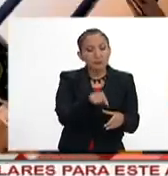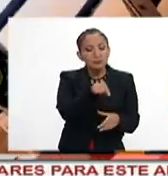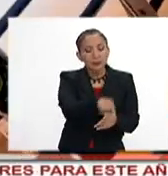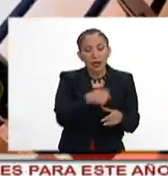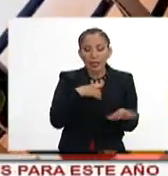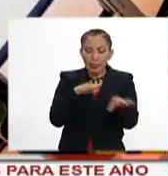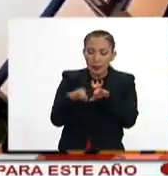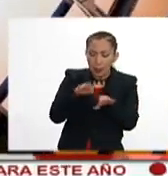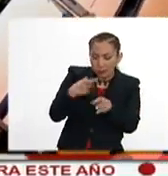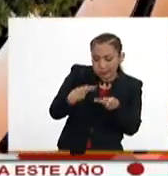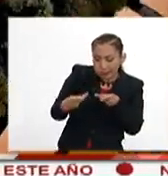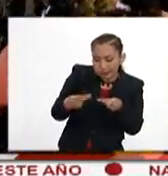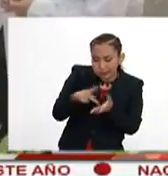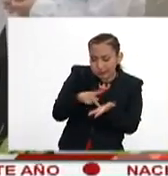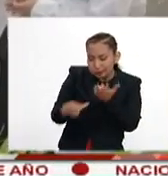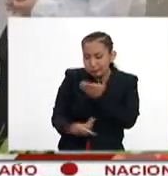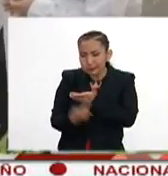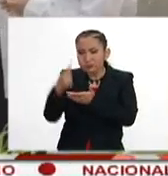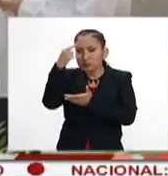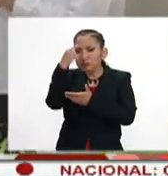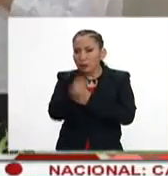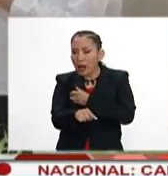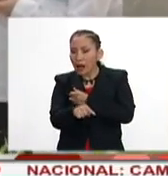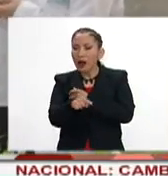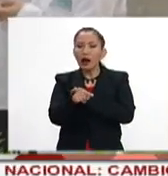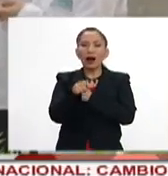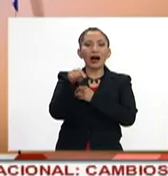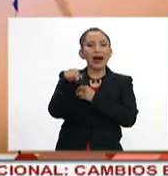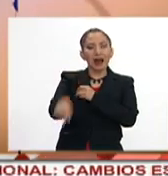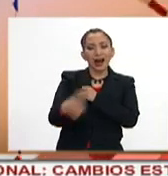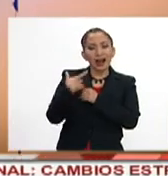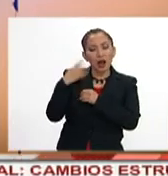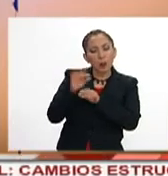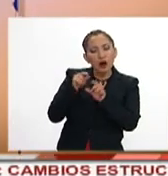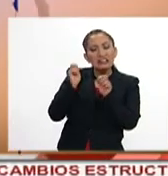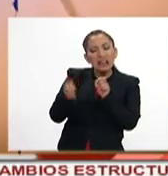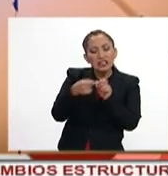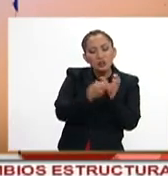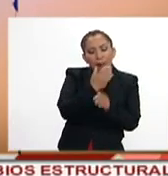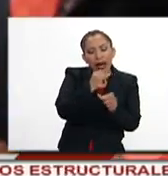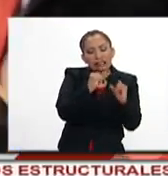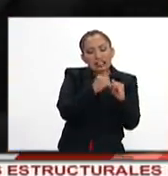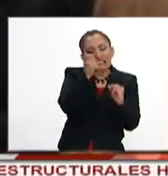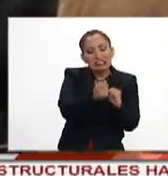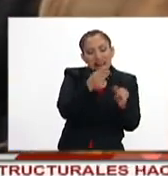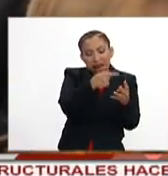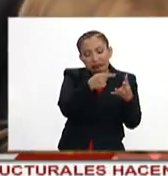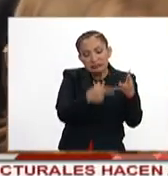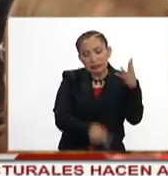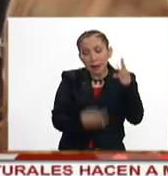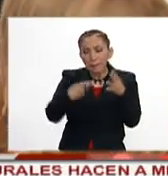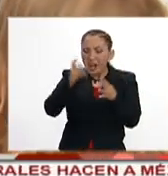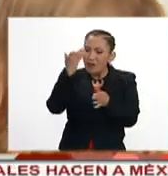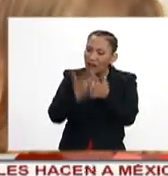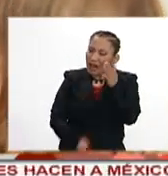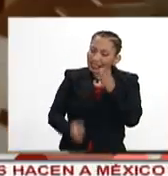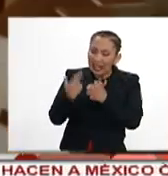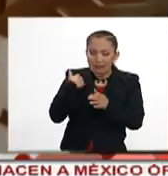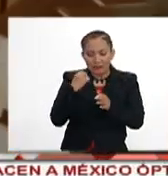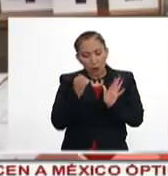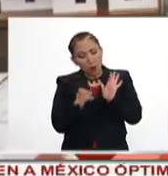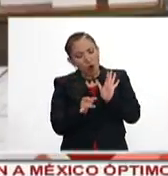a trabajar un proyecto para ir dándole posicionamiento a esta nueva institución, pero nos faltaba la